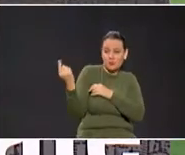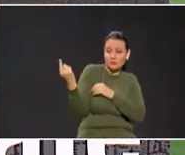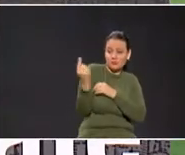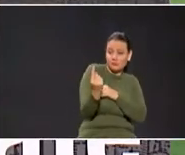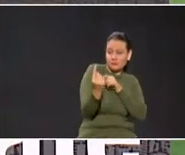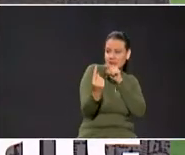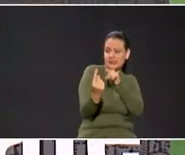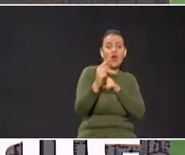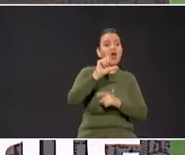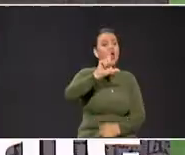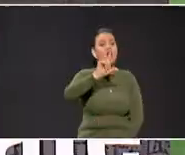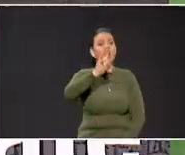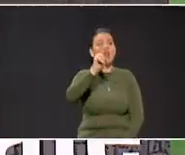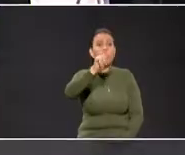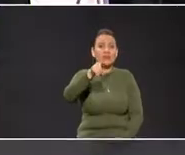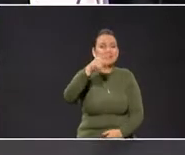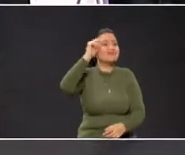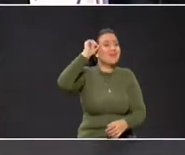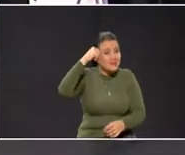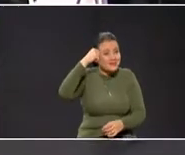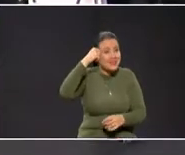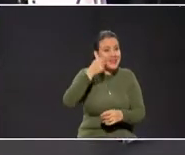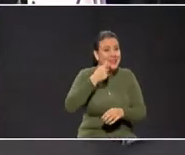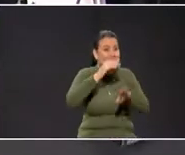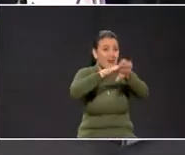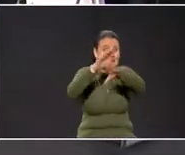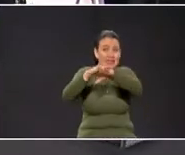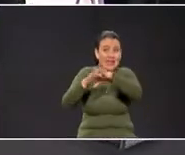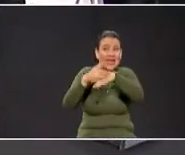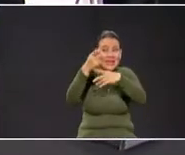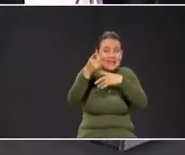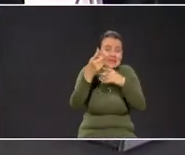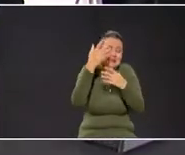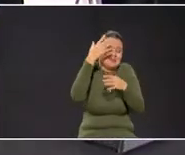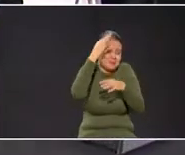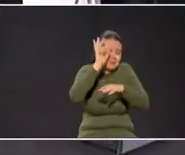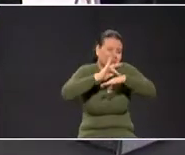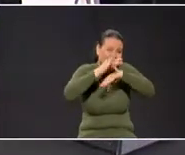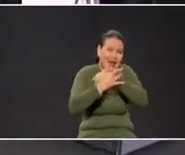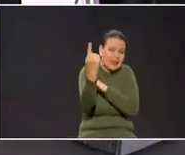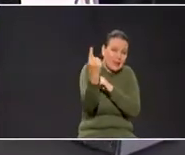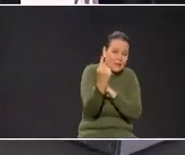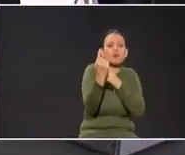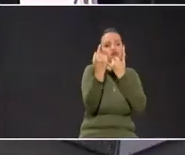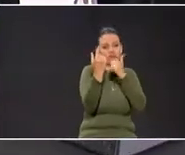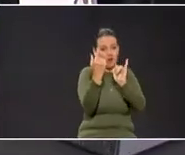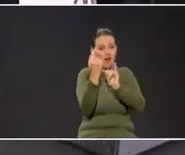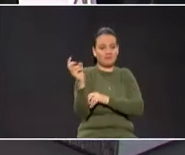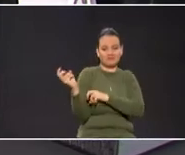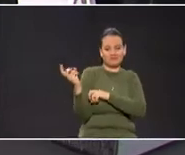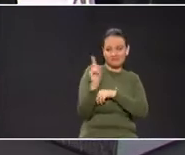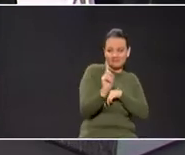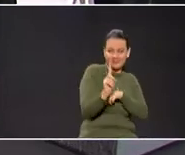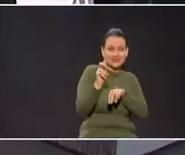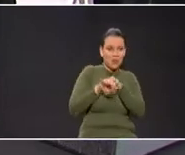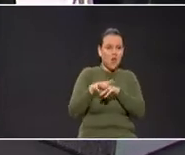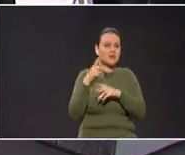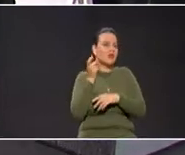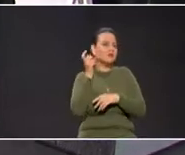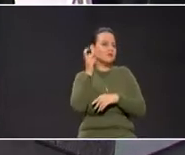luis fernando muñoz recuerden que al inicio les contábamos que él venía en camino logró llegar ya está adecuado con el audio